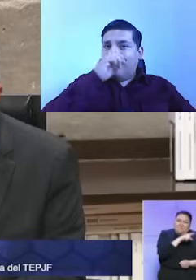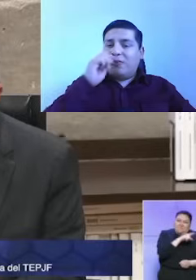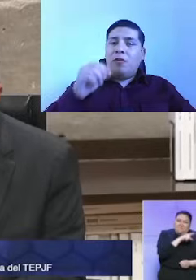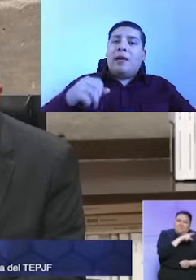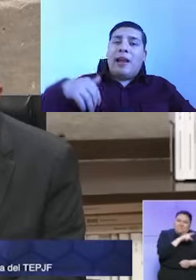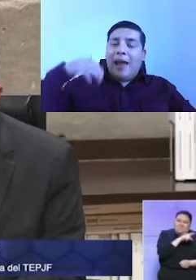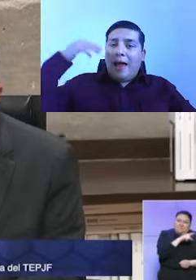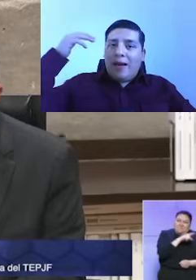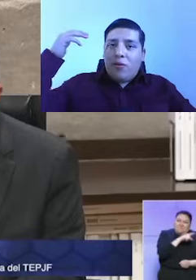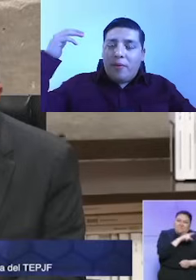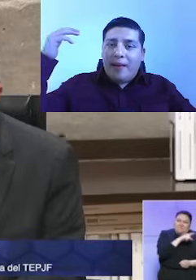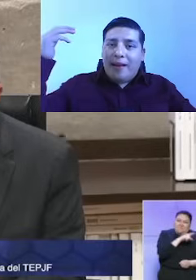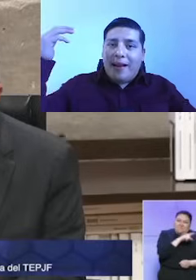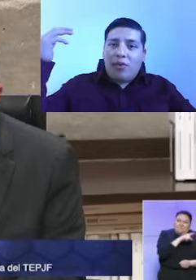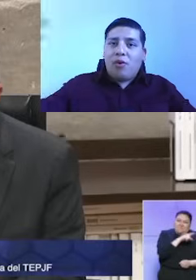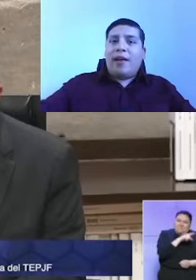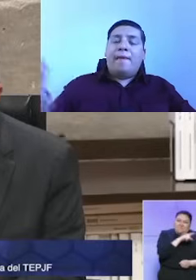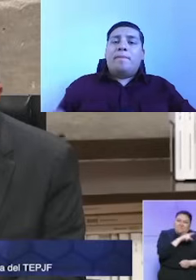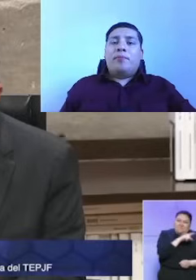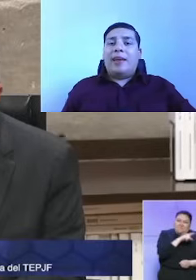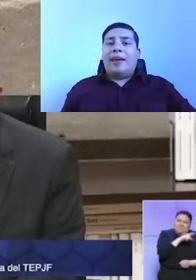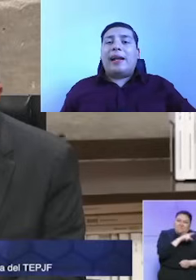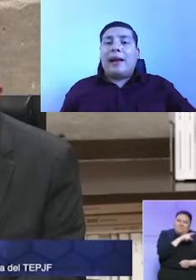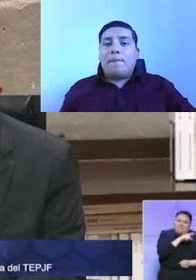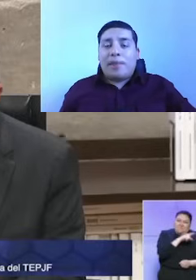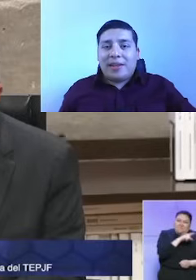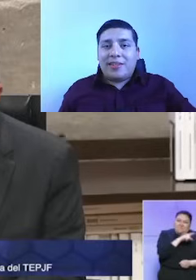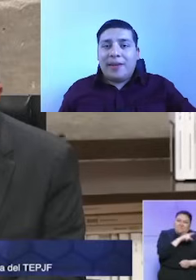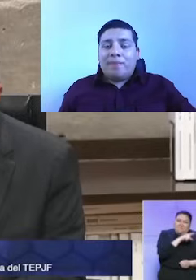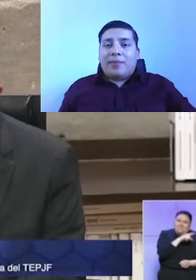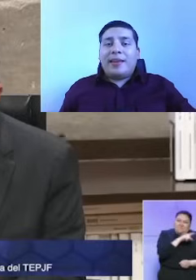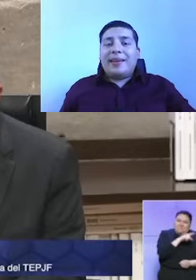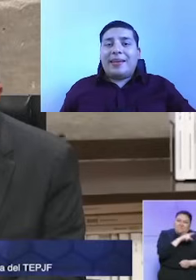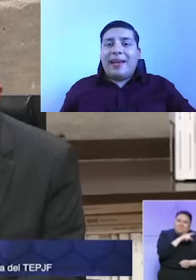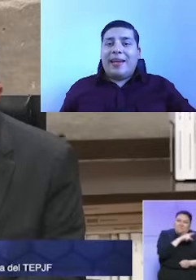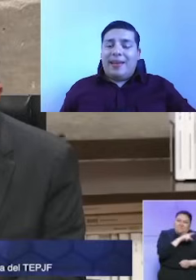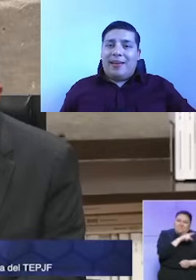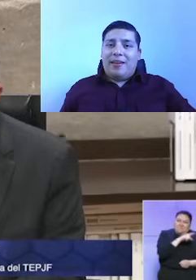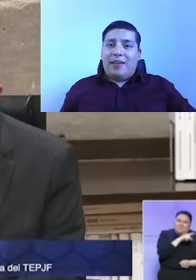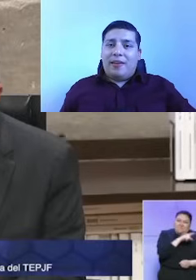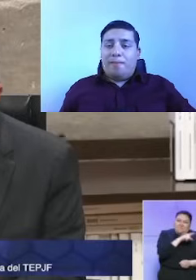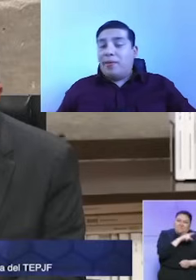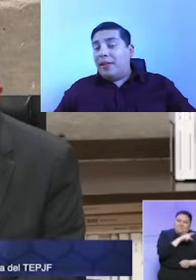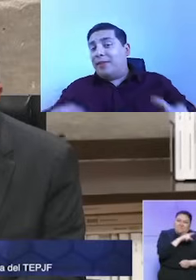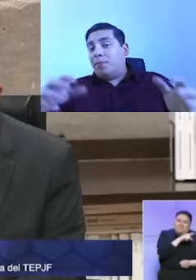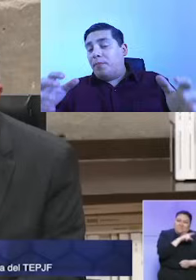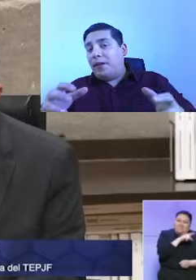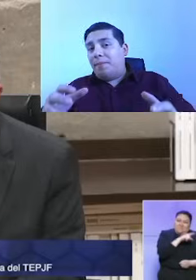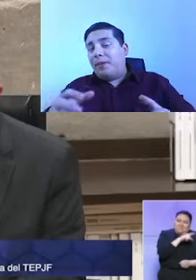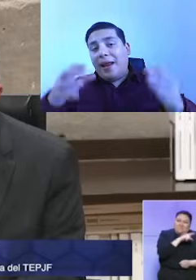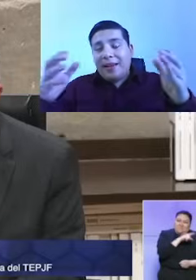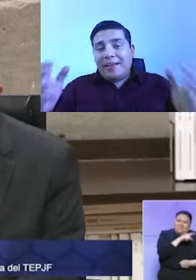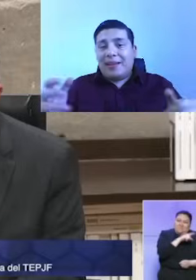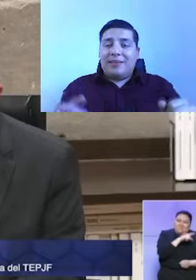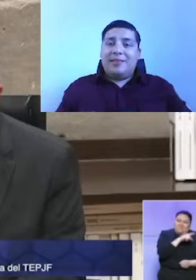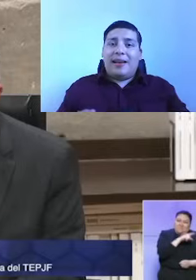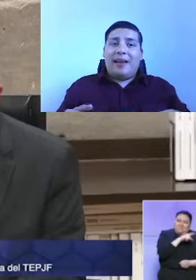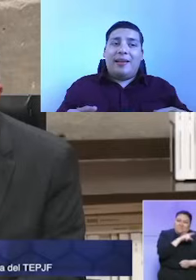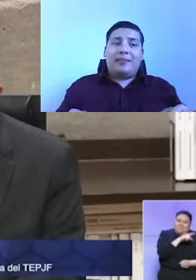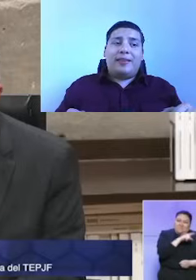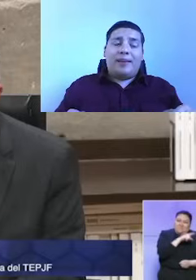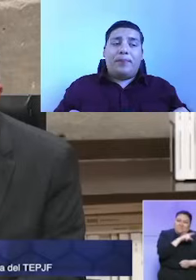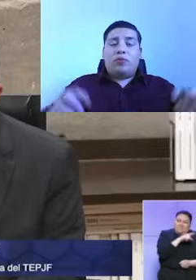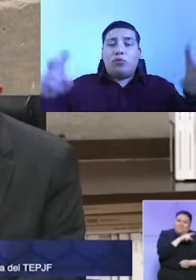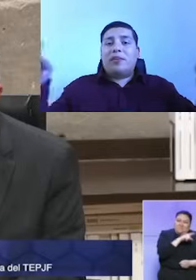en este caso la gobernadora de Campeche, y que pues las